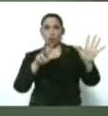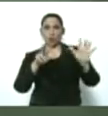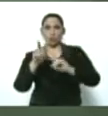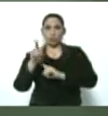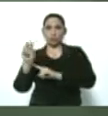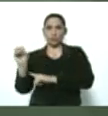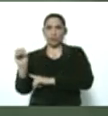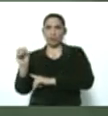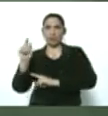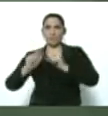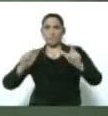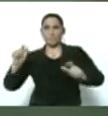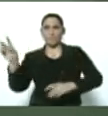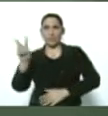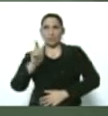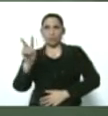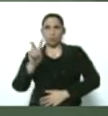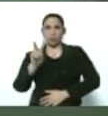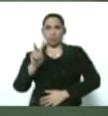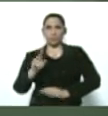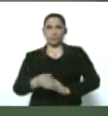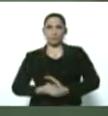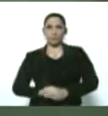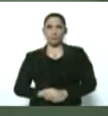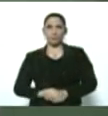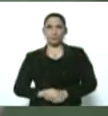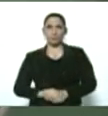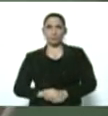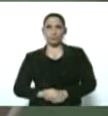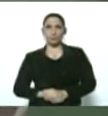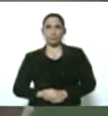37.820 venezolanos y venezolanas.